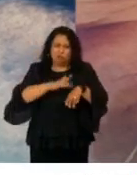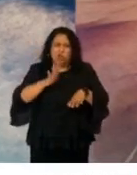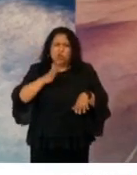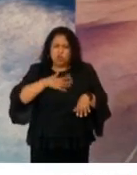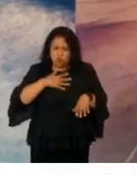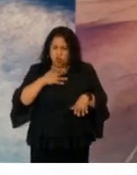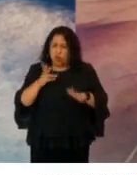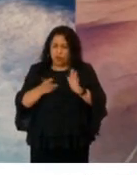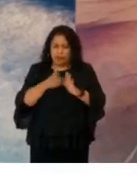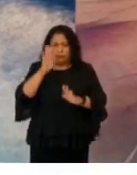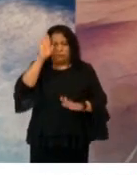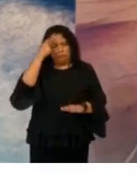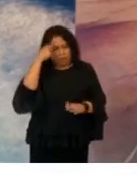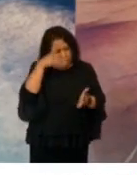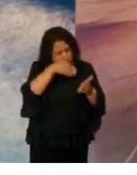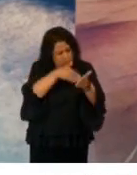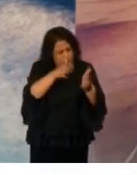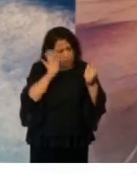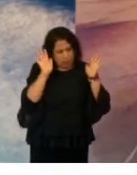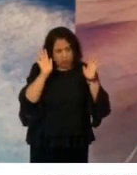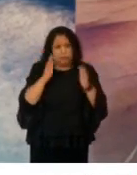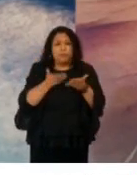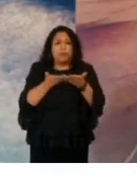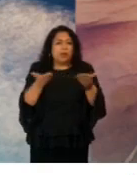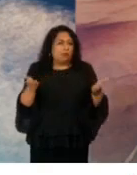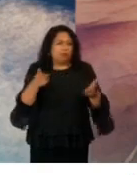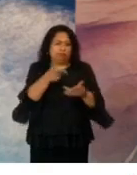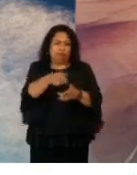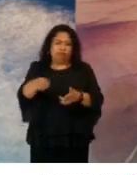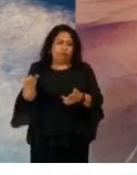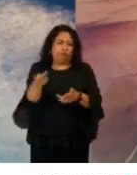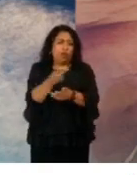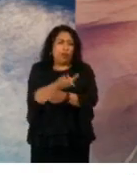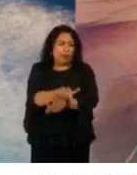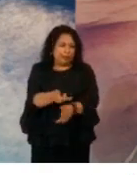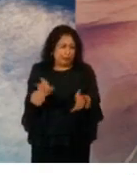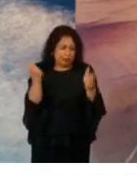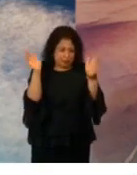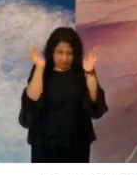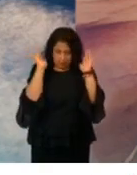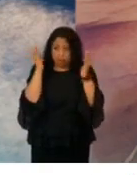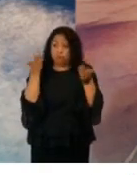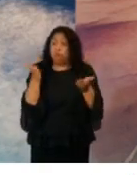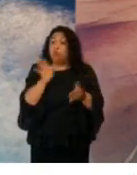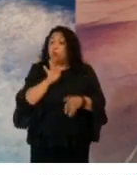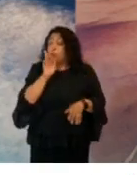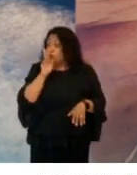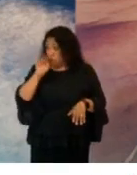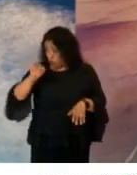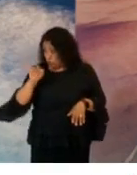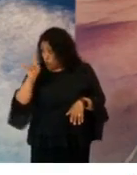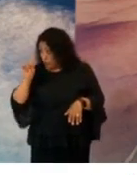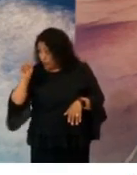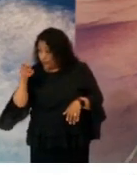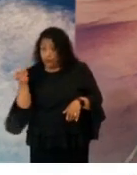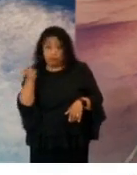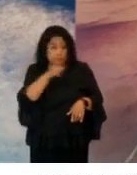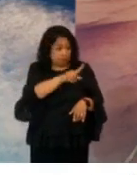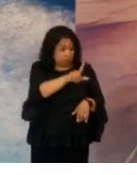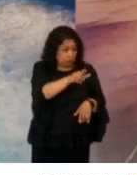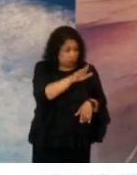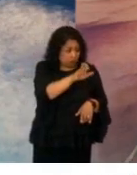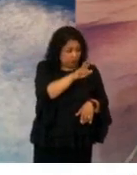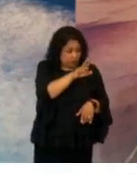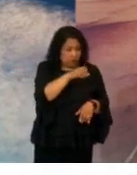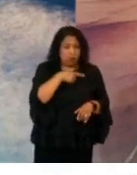yo la palabra para insistirles. Pero digan, ahora con toda libertad tienes la posibilidad de contestar las que quieras, Julieta, después va Bernardo. Voy